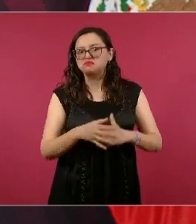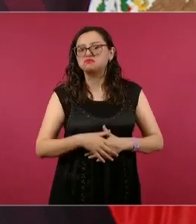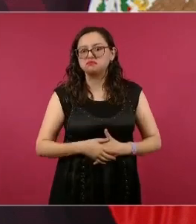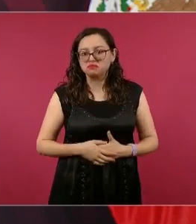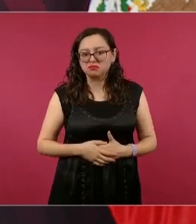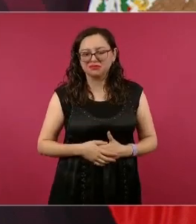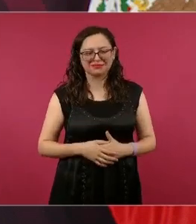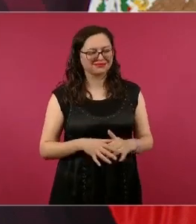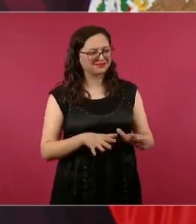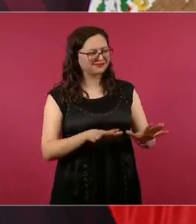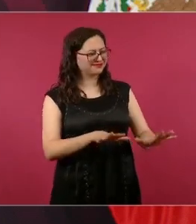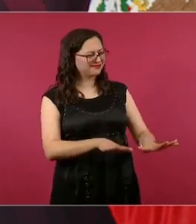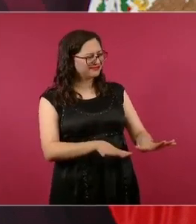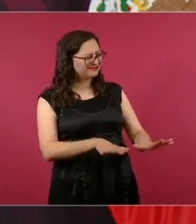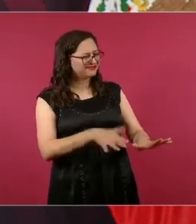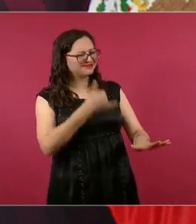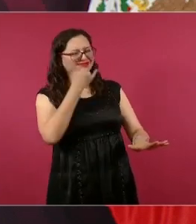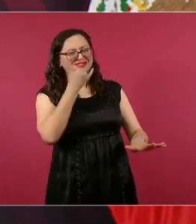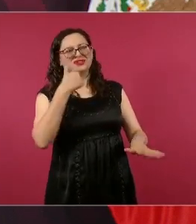por la sierra.